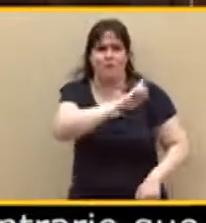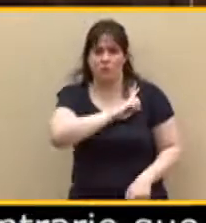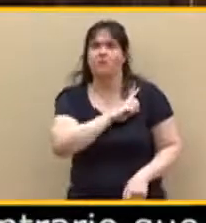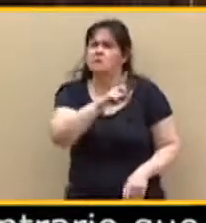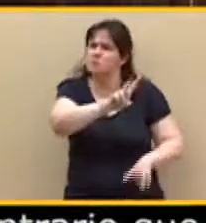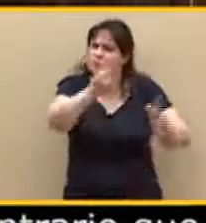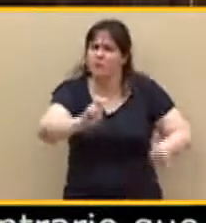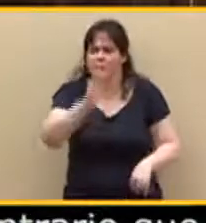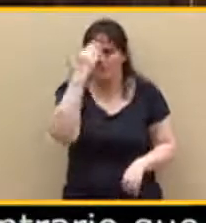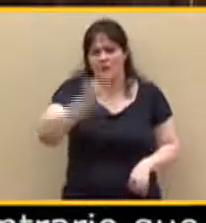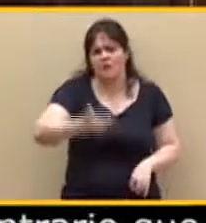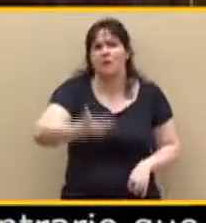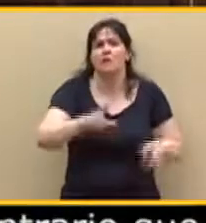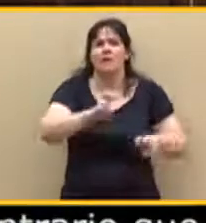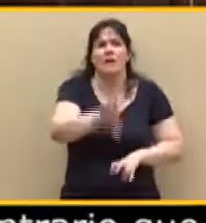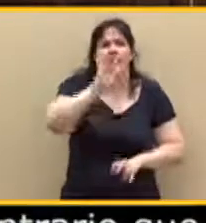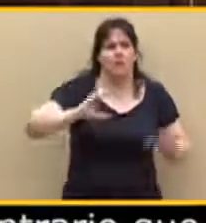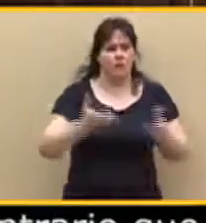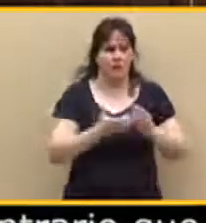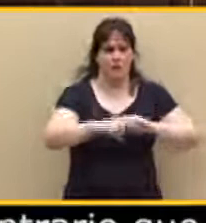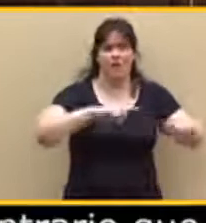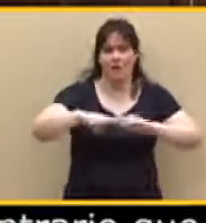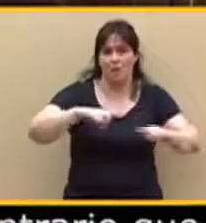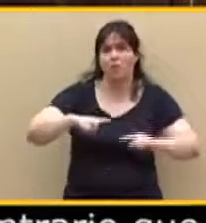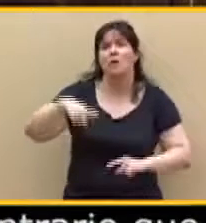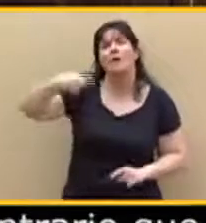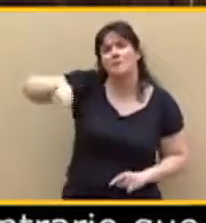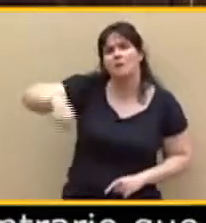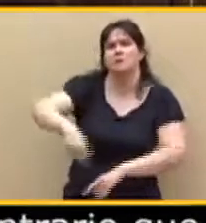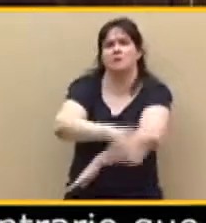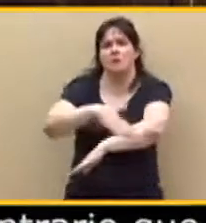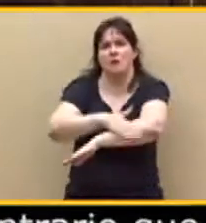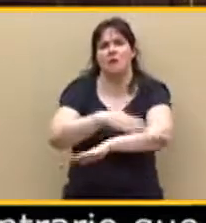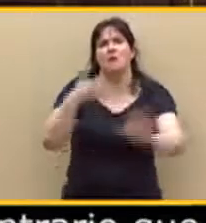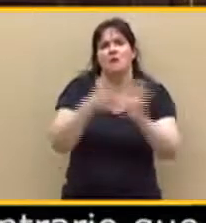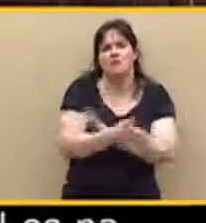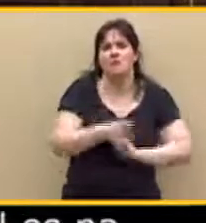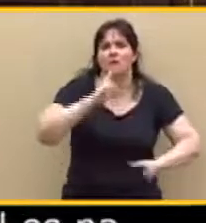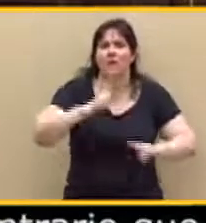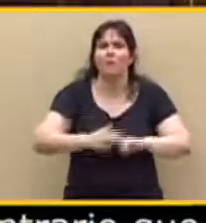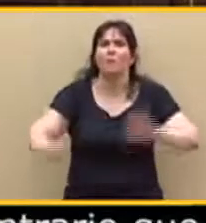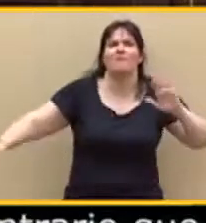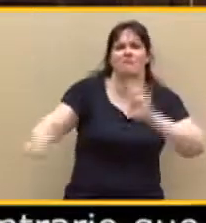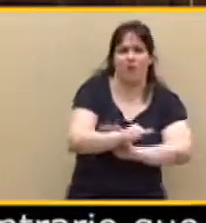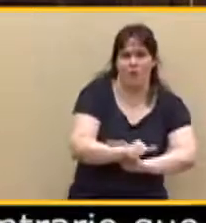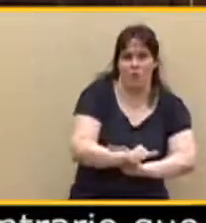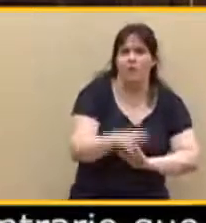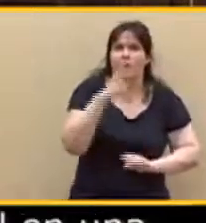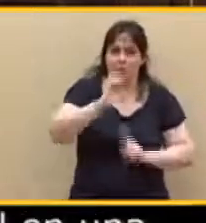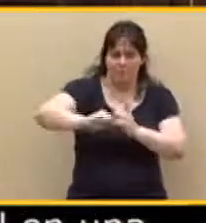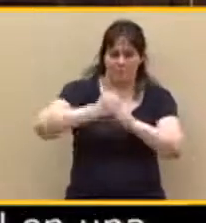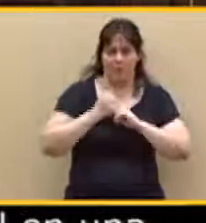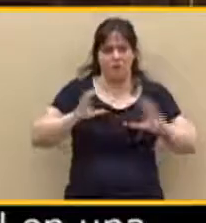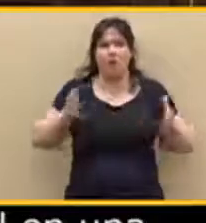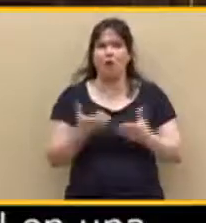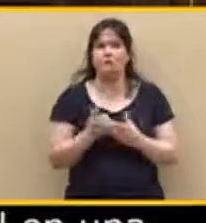la elección del Ejecutivo y el presidente del Gobierno es un fraude, señorías? Presiones de la oligarquía y fraude